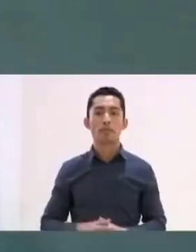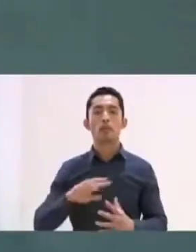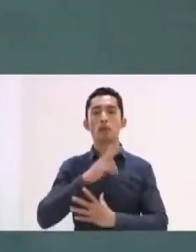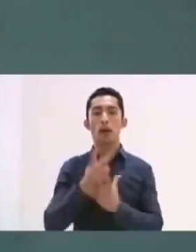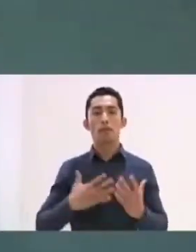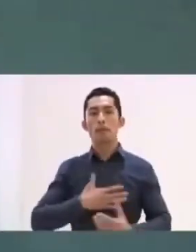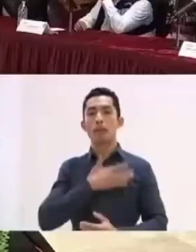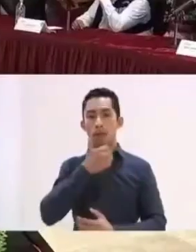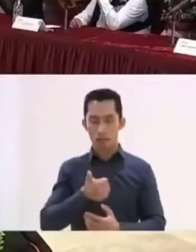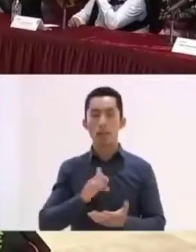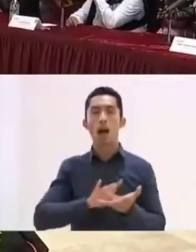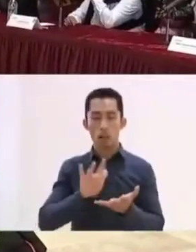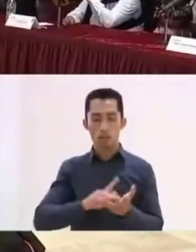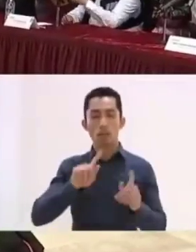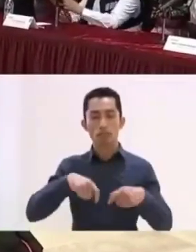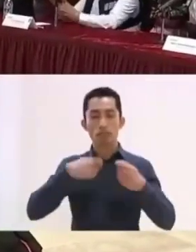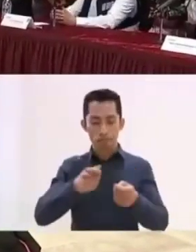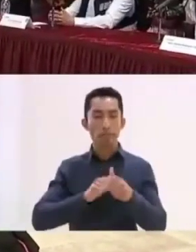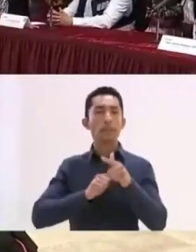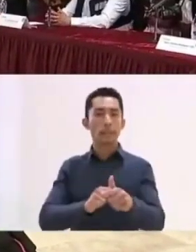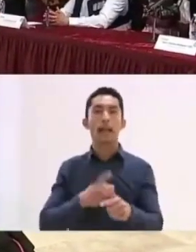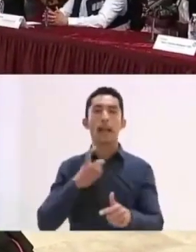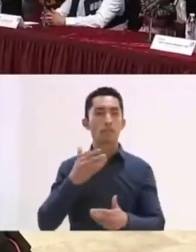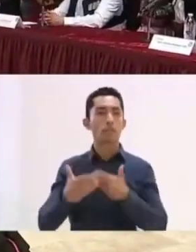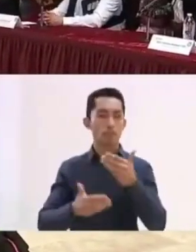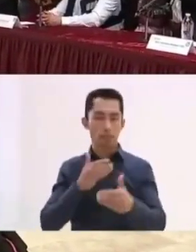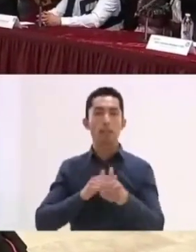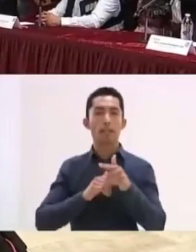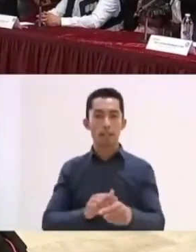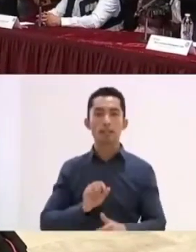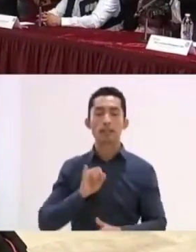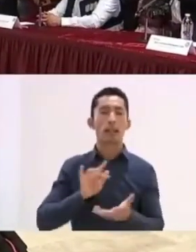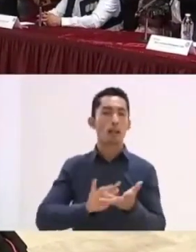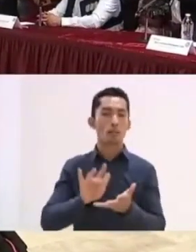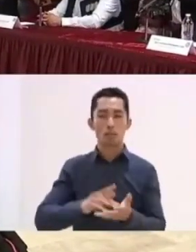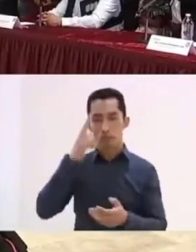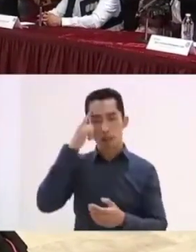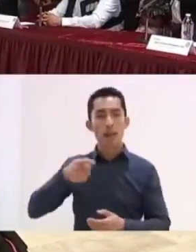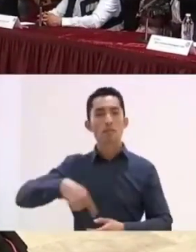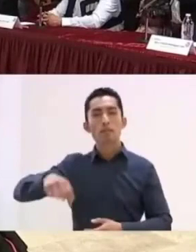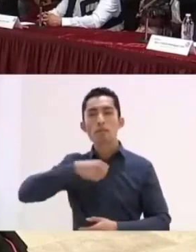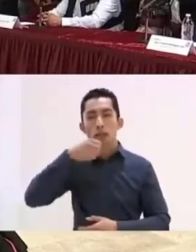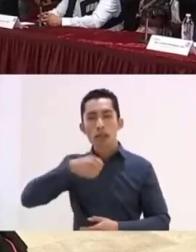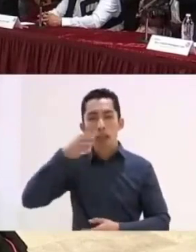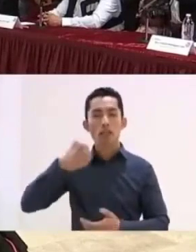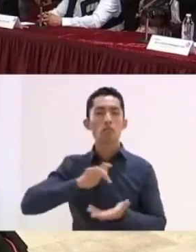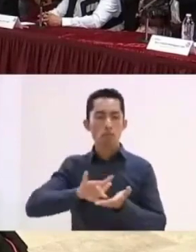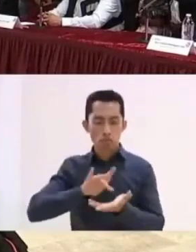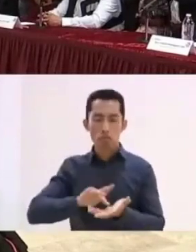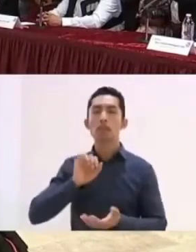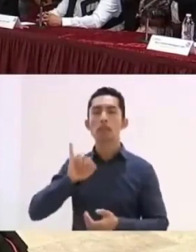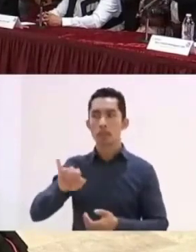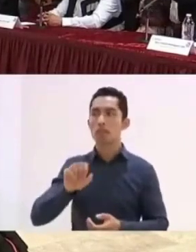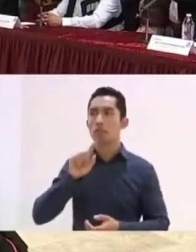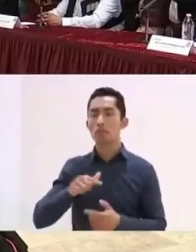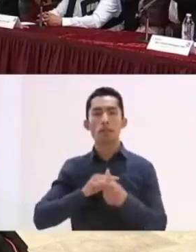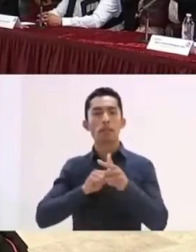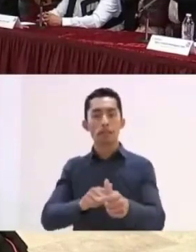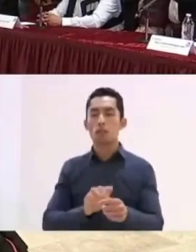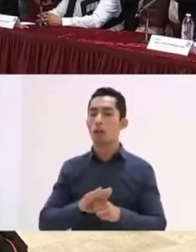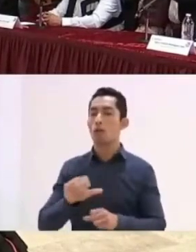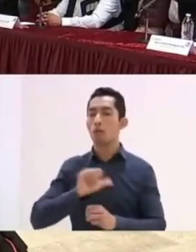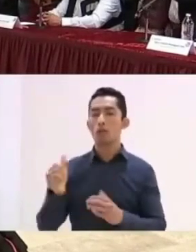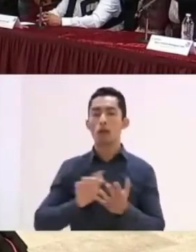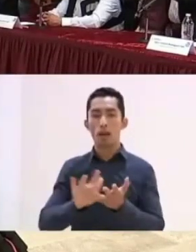programas de bienestar. Va a seguir el apoyo a adultos mayores. Va a continuar